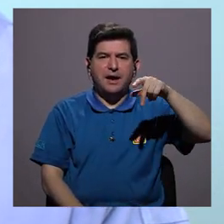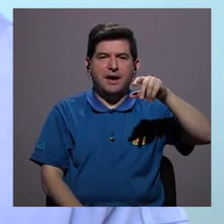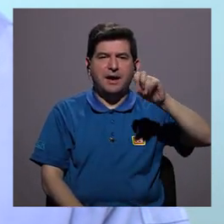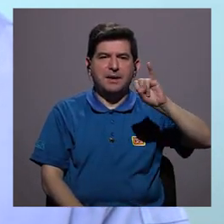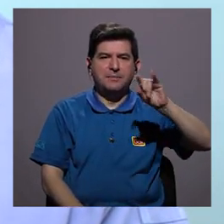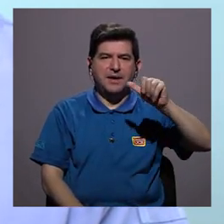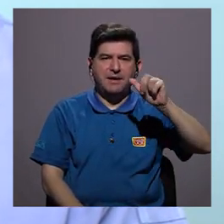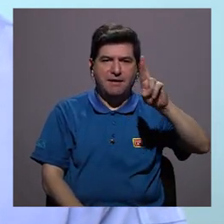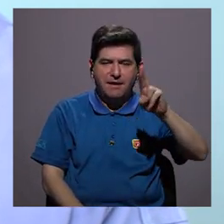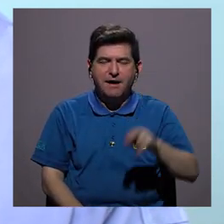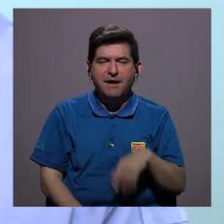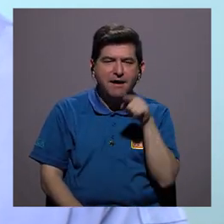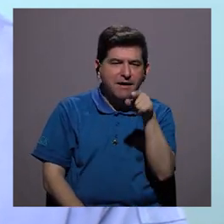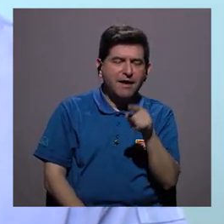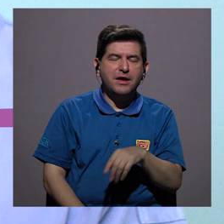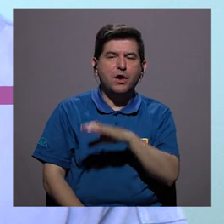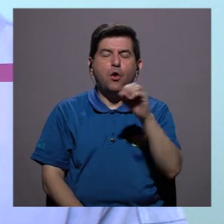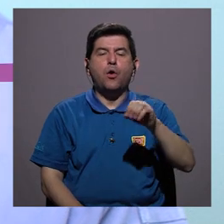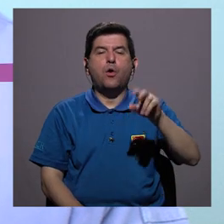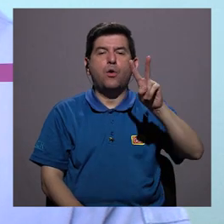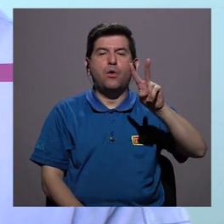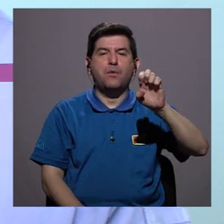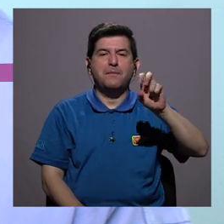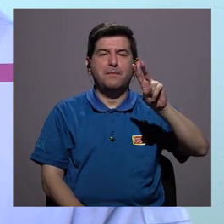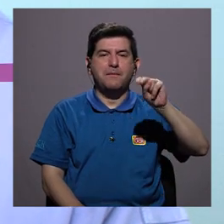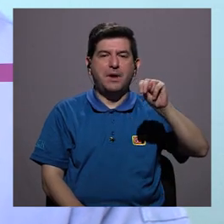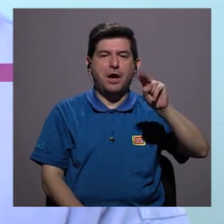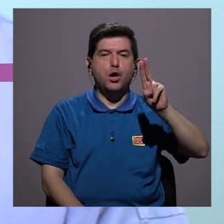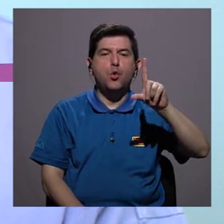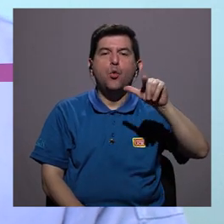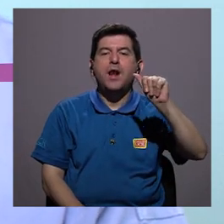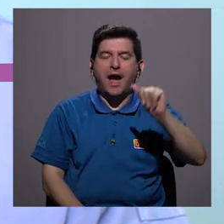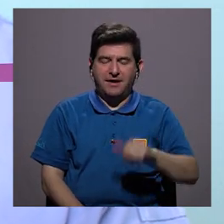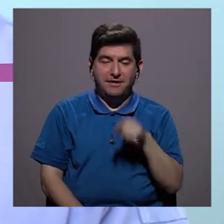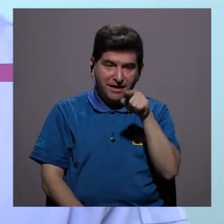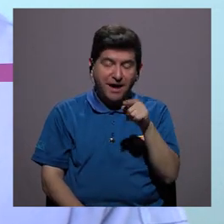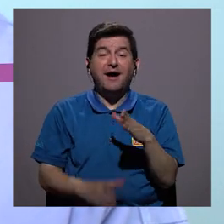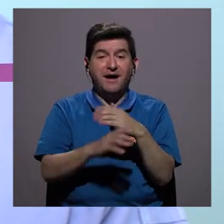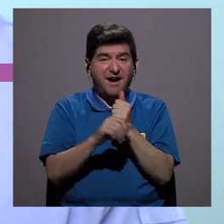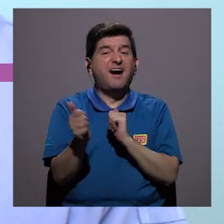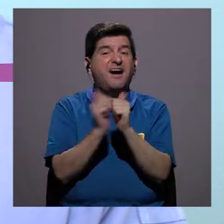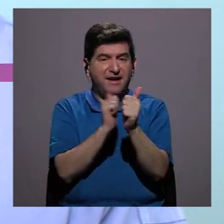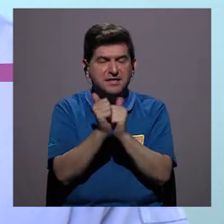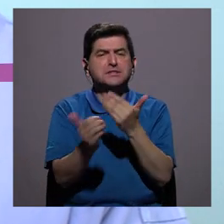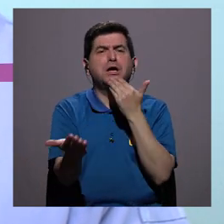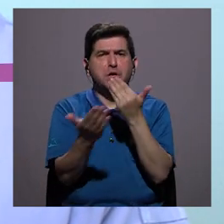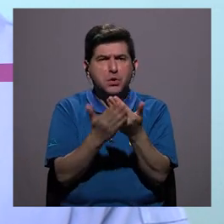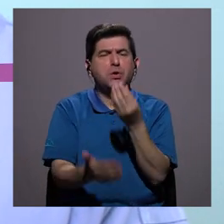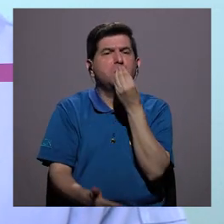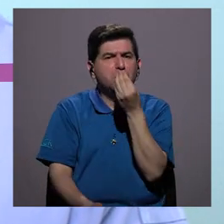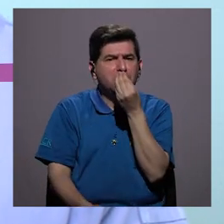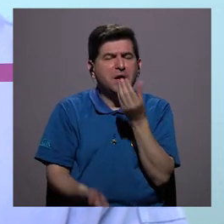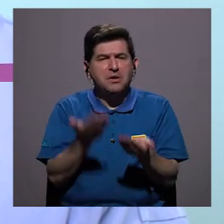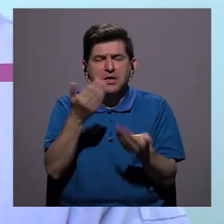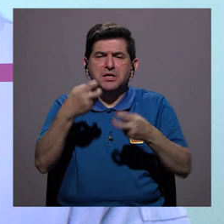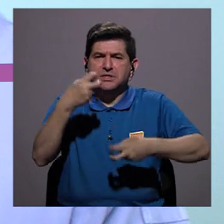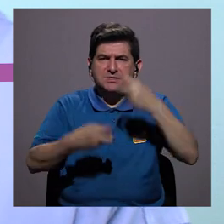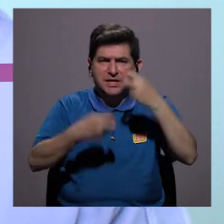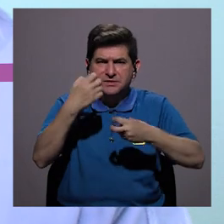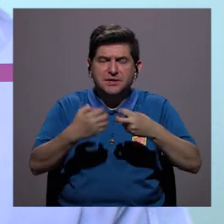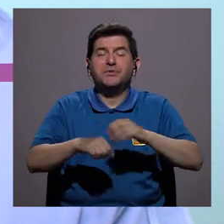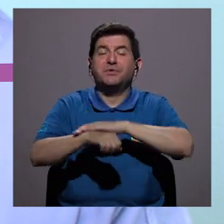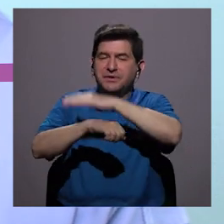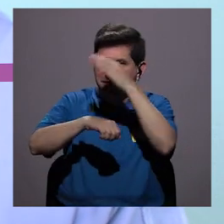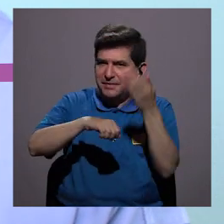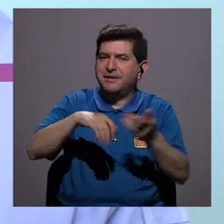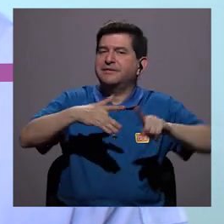o vénulas que se notan por ahí, más si hacen deporte, más si mantienen un buen peso y una buena nutrición. El problema